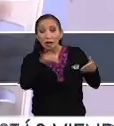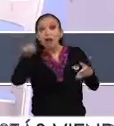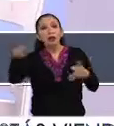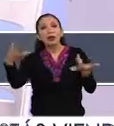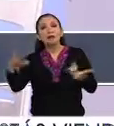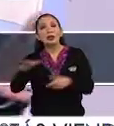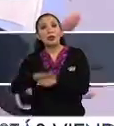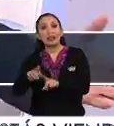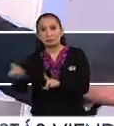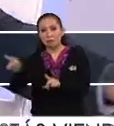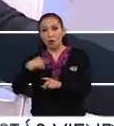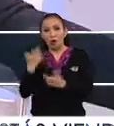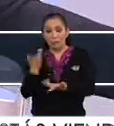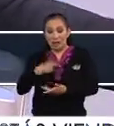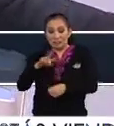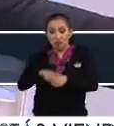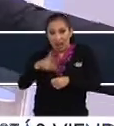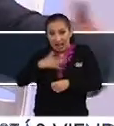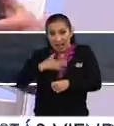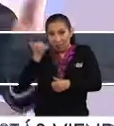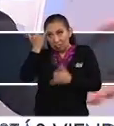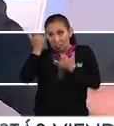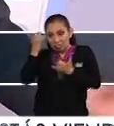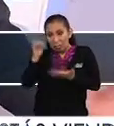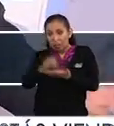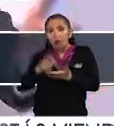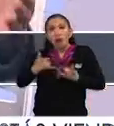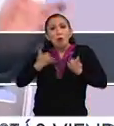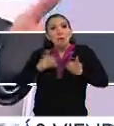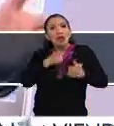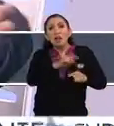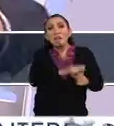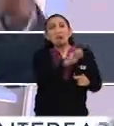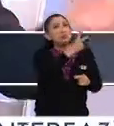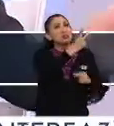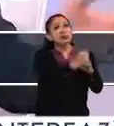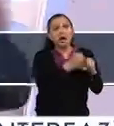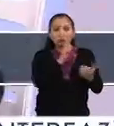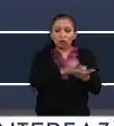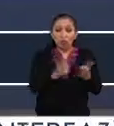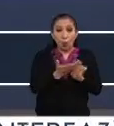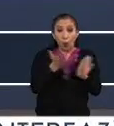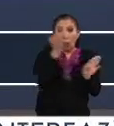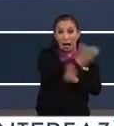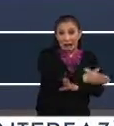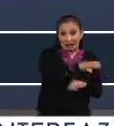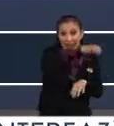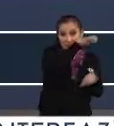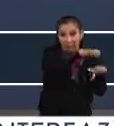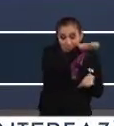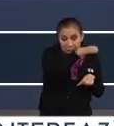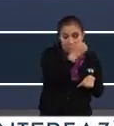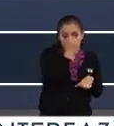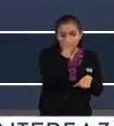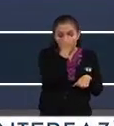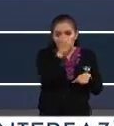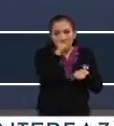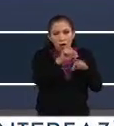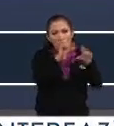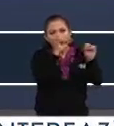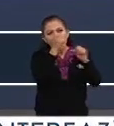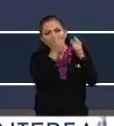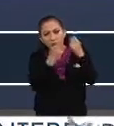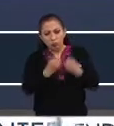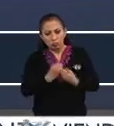hace es, si es un diario íntimo, es un diario que viene escribiendo desde que era joven, desde que tenía 22 años o antes, y simplemente va jalando